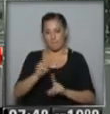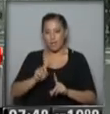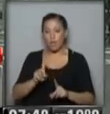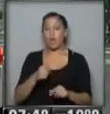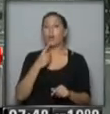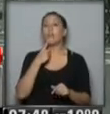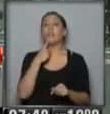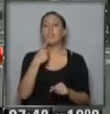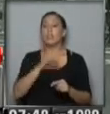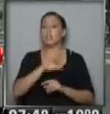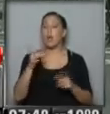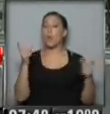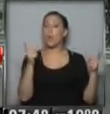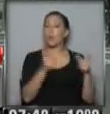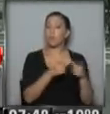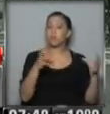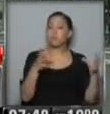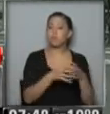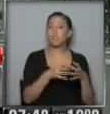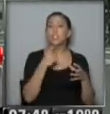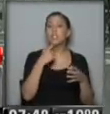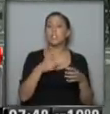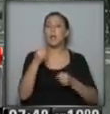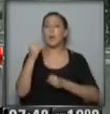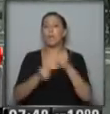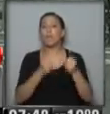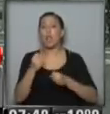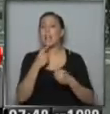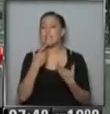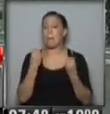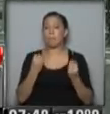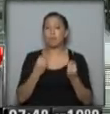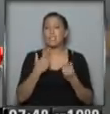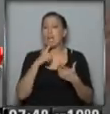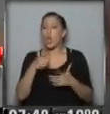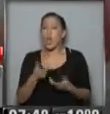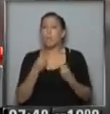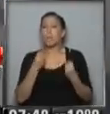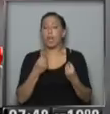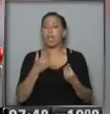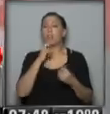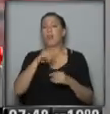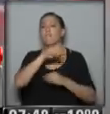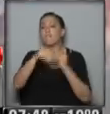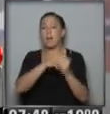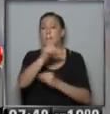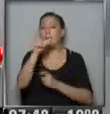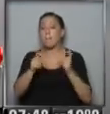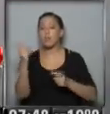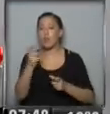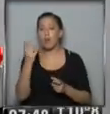kimon se unió a las condenas a una violencia sin sentido y manifestó sus condolencias a las familias de las